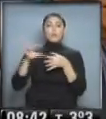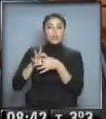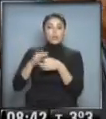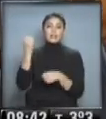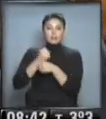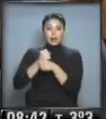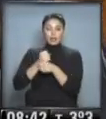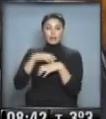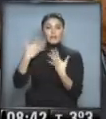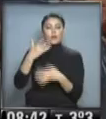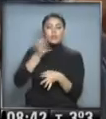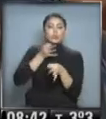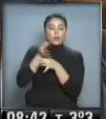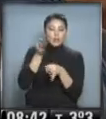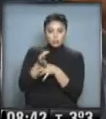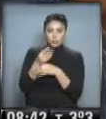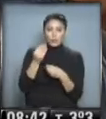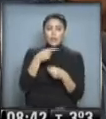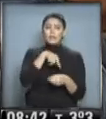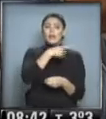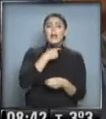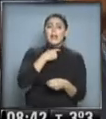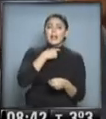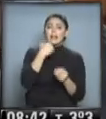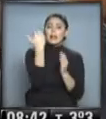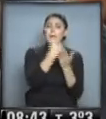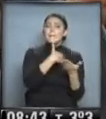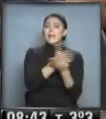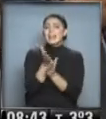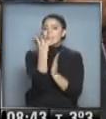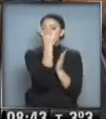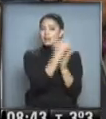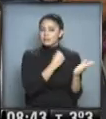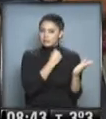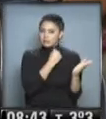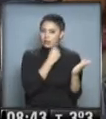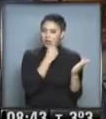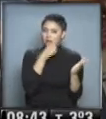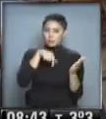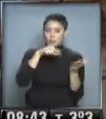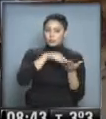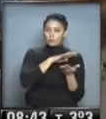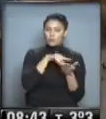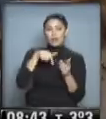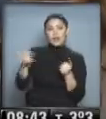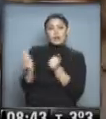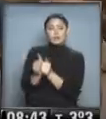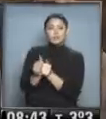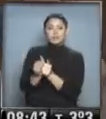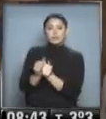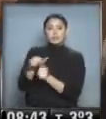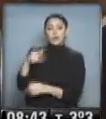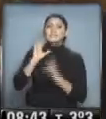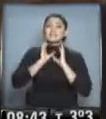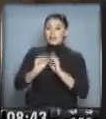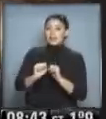esta supresión de las materias en el ciclo lectivo de la Ciudad de Buenos Aires. Estamos con Eduardo López, el